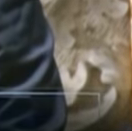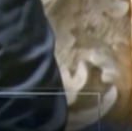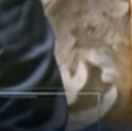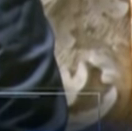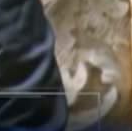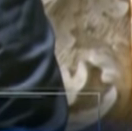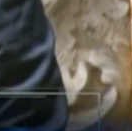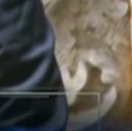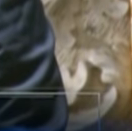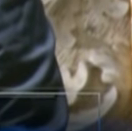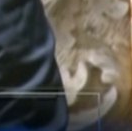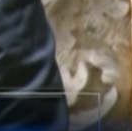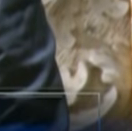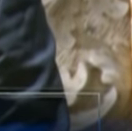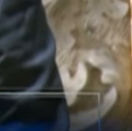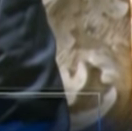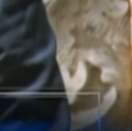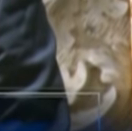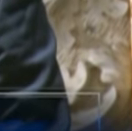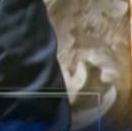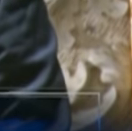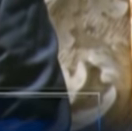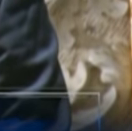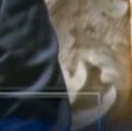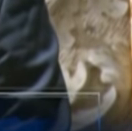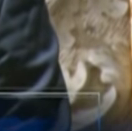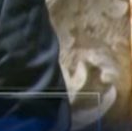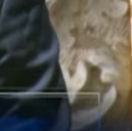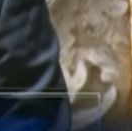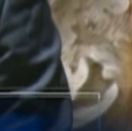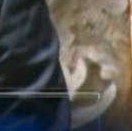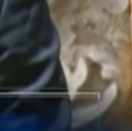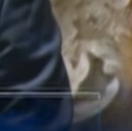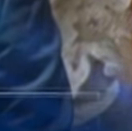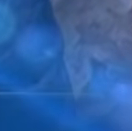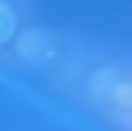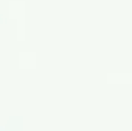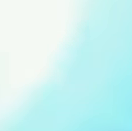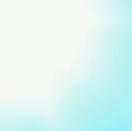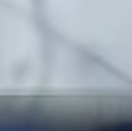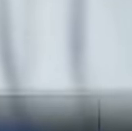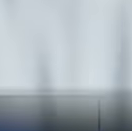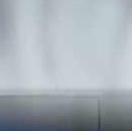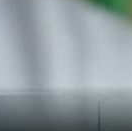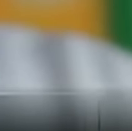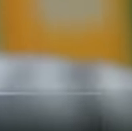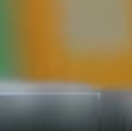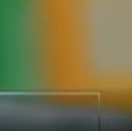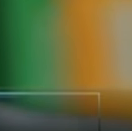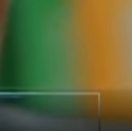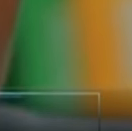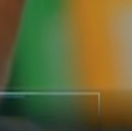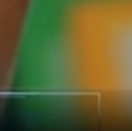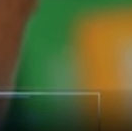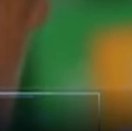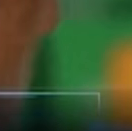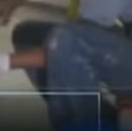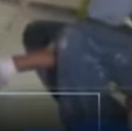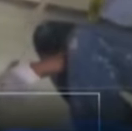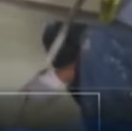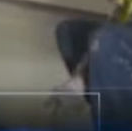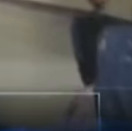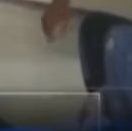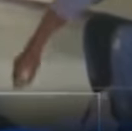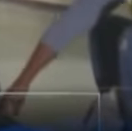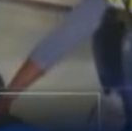Inicia Encuentro Minero. Esta es la primera cita internacional de este tipo en el país. Compras públicas dinamizan la